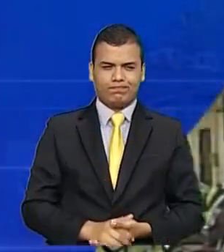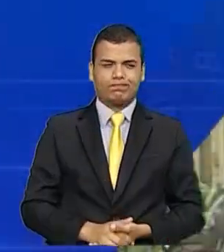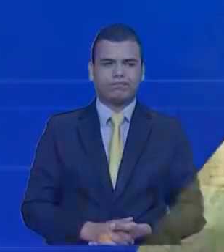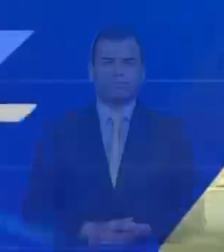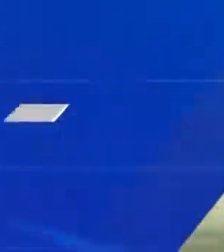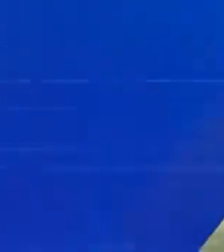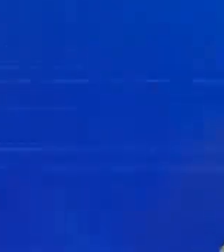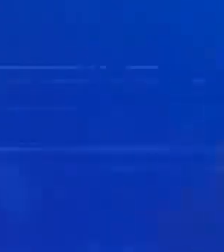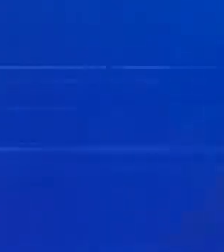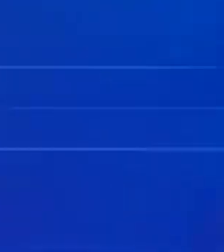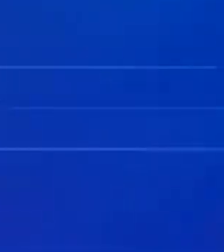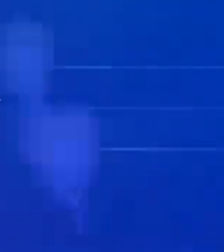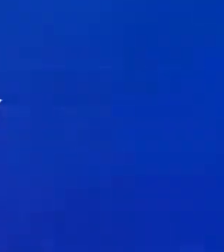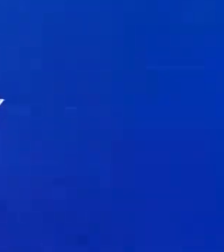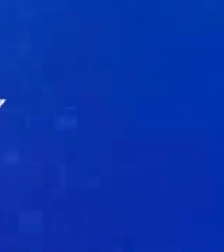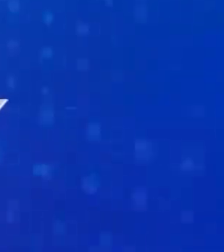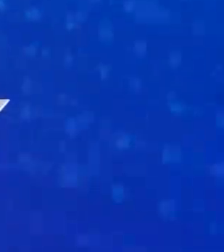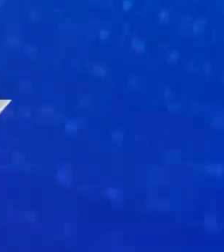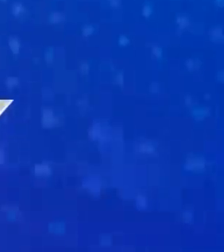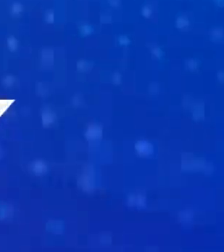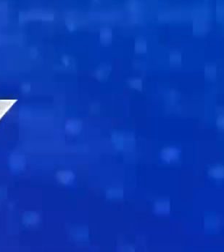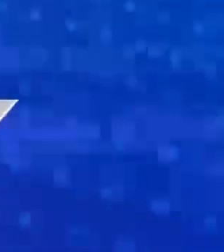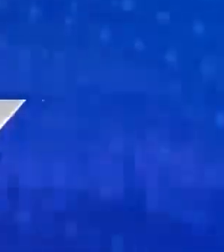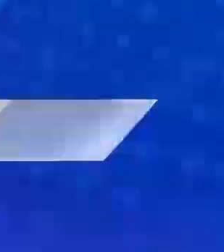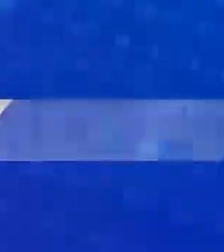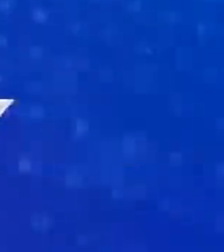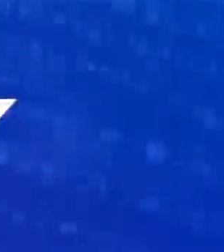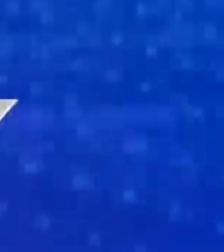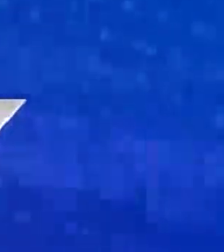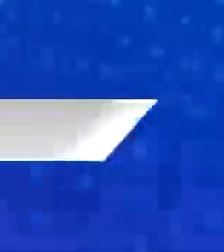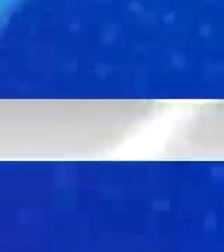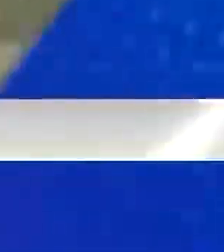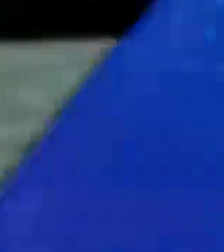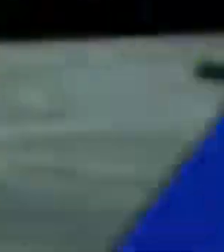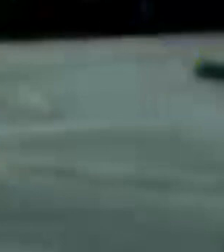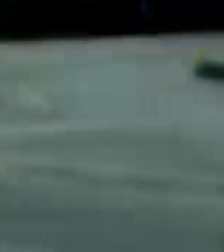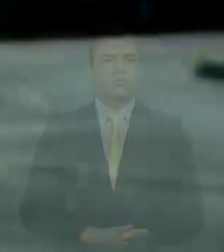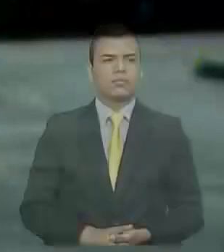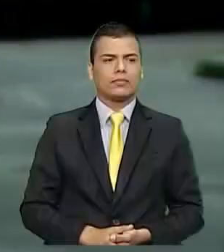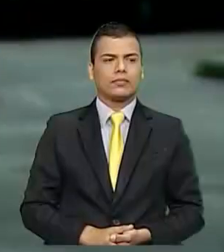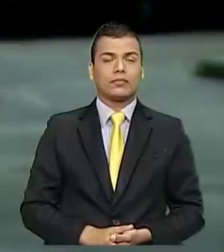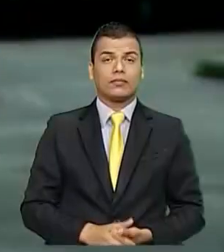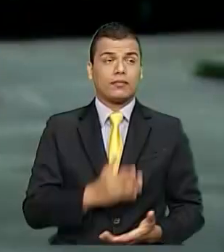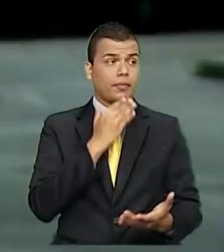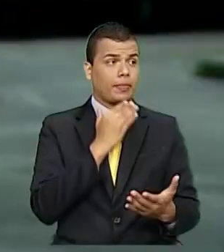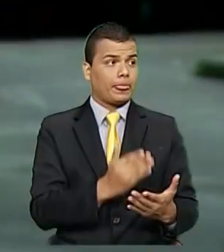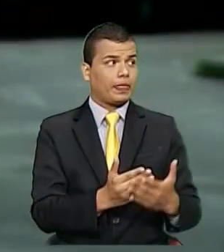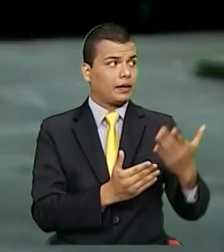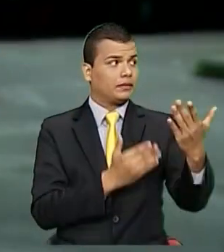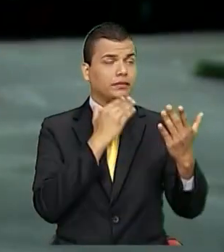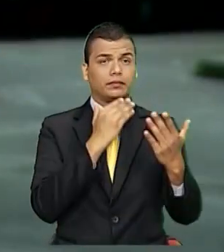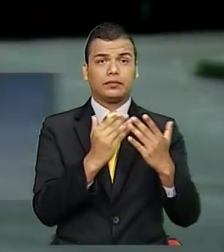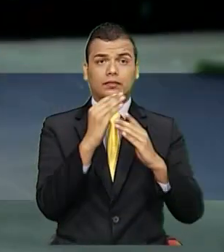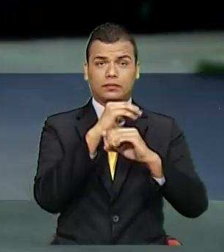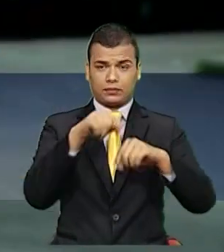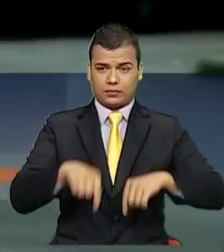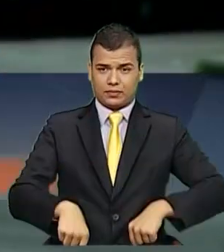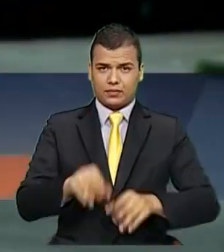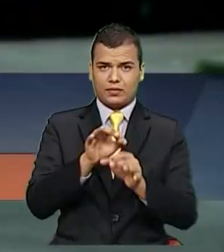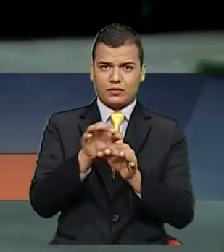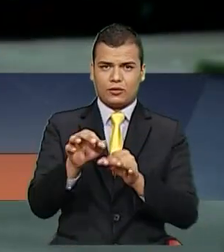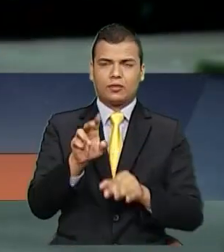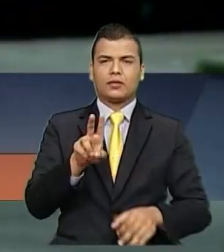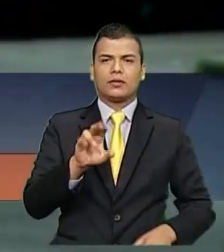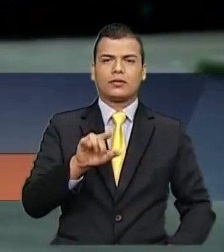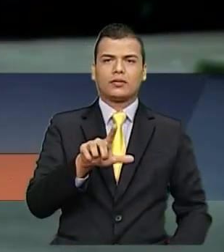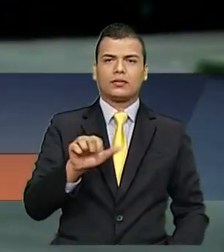Villarrica, Cauca, sus noticias, historias y crónicas en Telepacífico Noticias. Gracias, buenas noches. Pues aquí en el municipio de